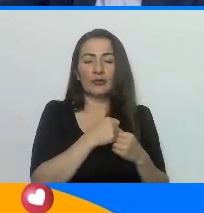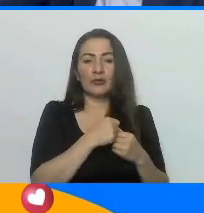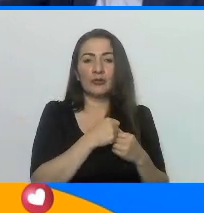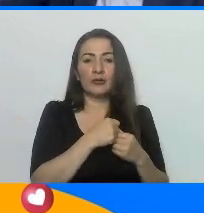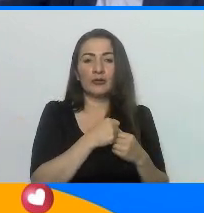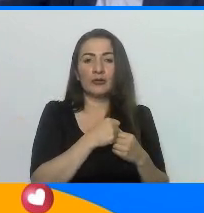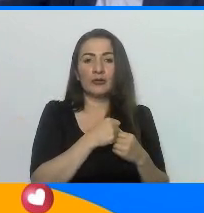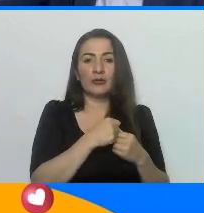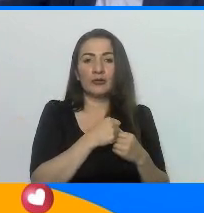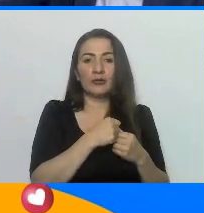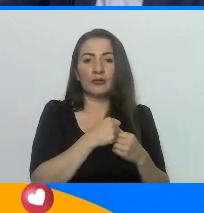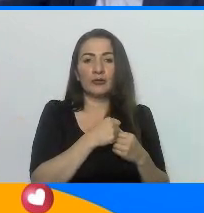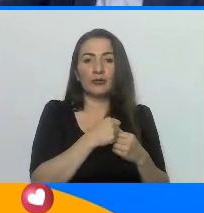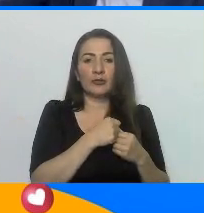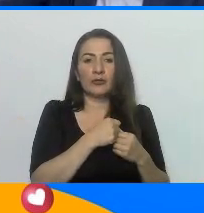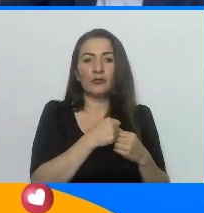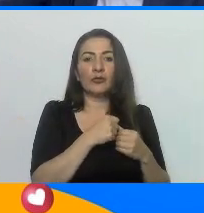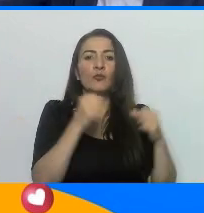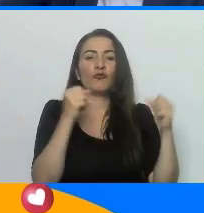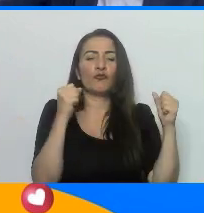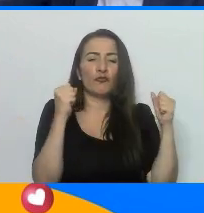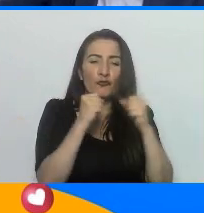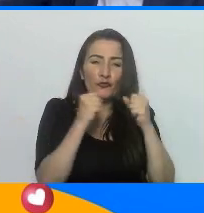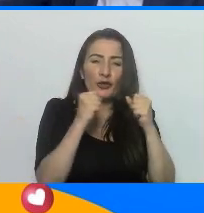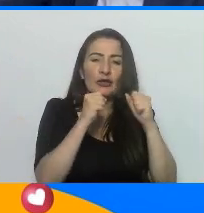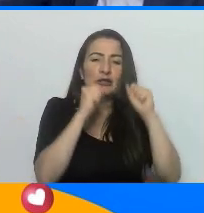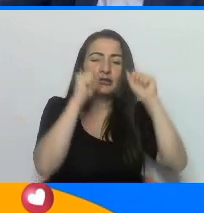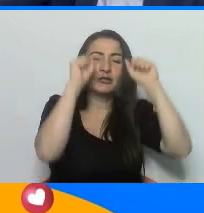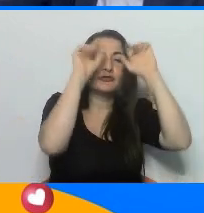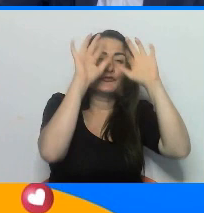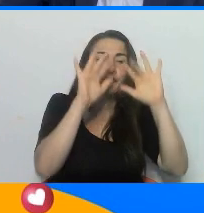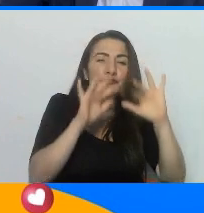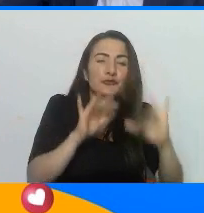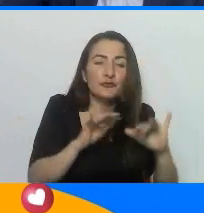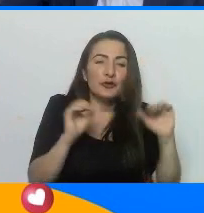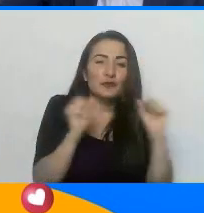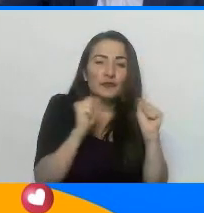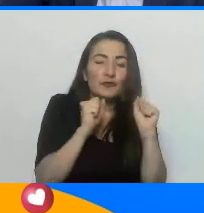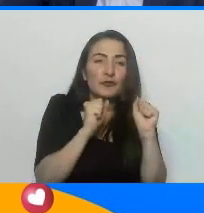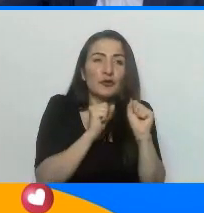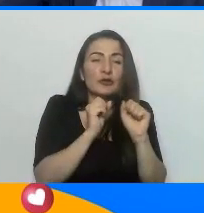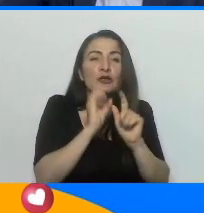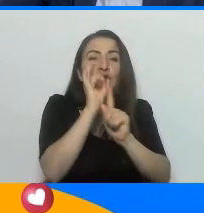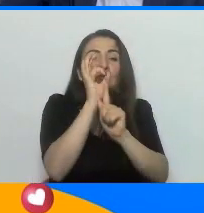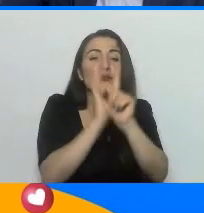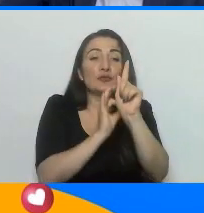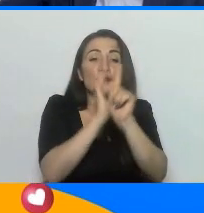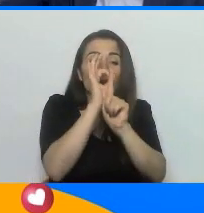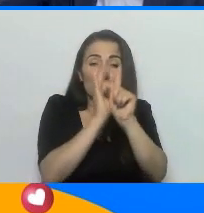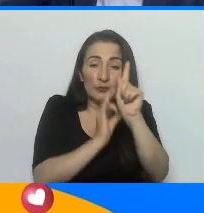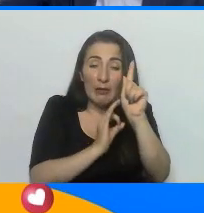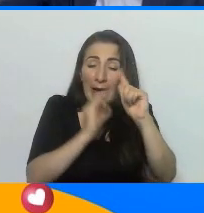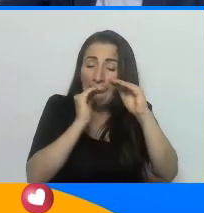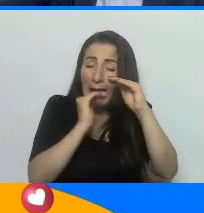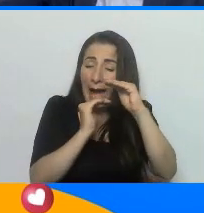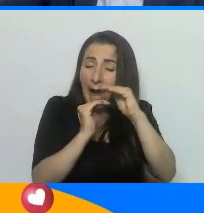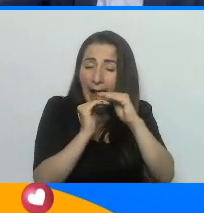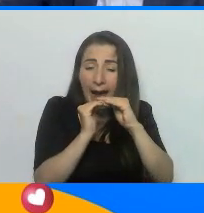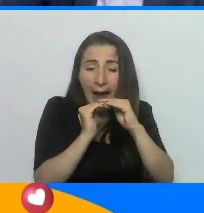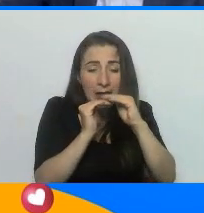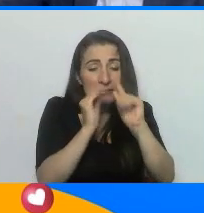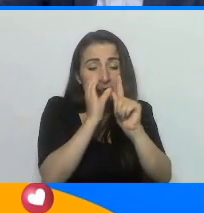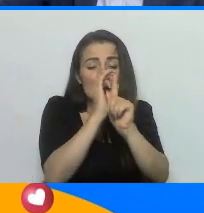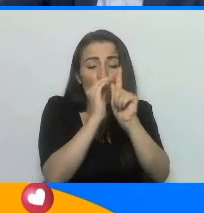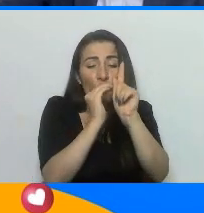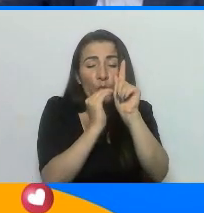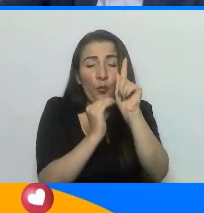ecosistema con mucho frío, ¿sí? Las temperaturas, cuando yo hablo de frío, hablo de temperaturas bajas, ¿sí?